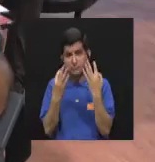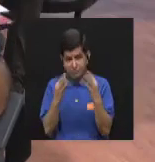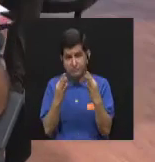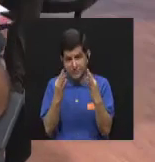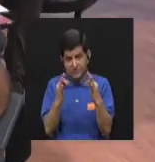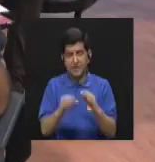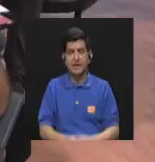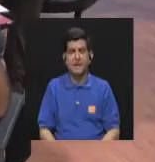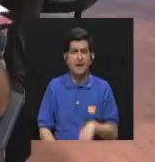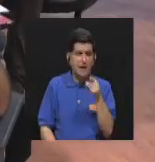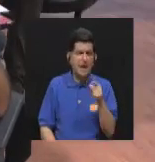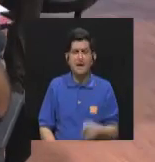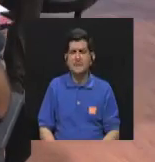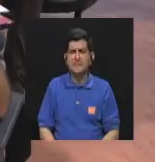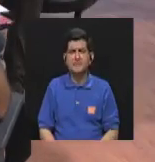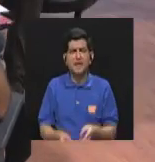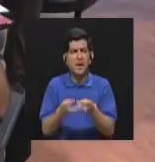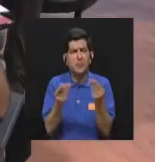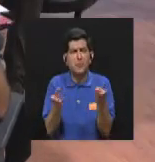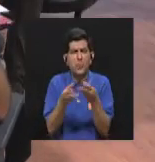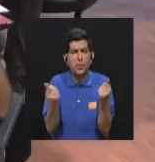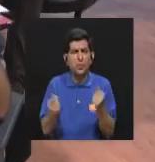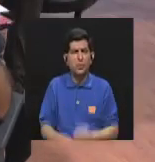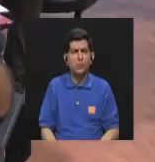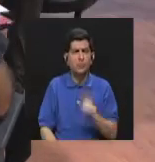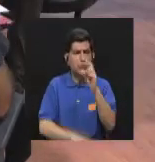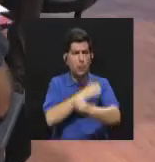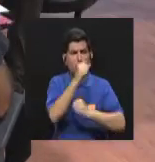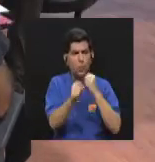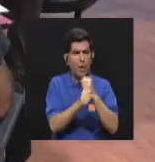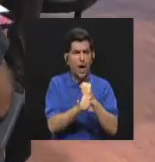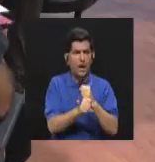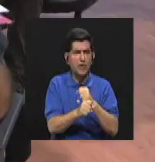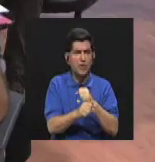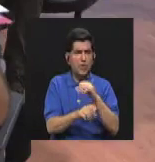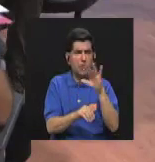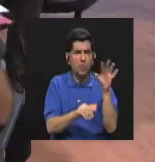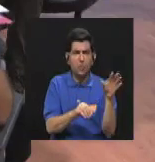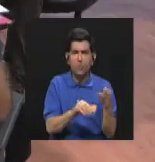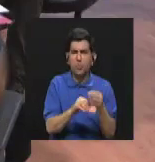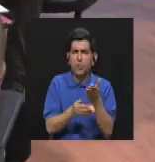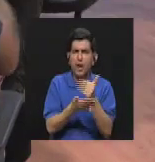debe tratar. Esta producción fue realmente de año y algo.